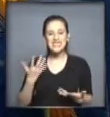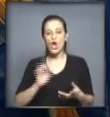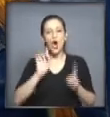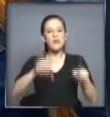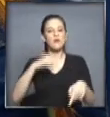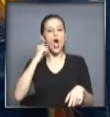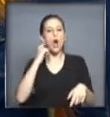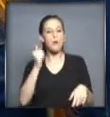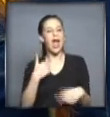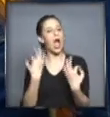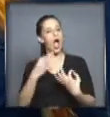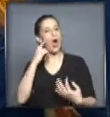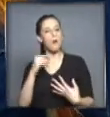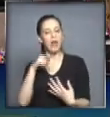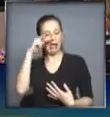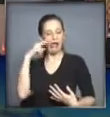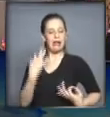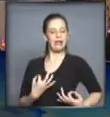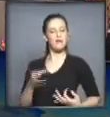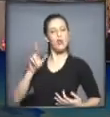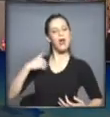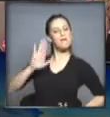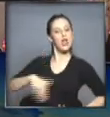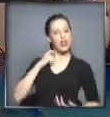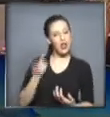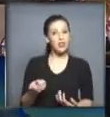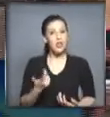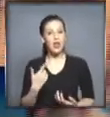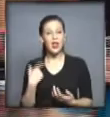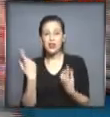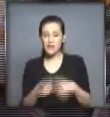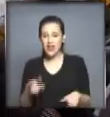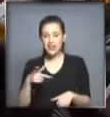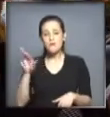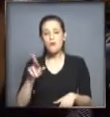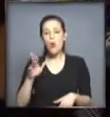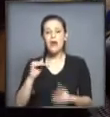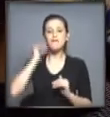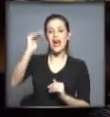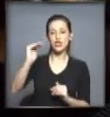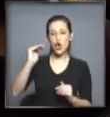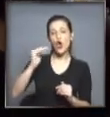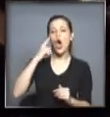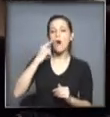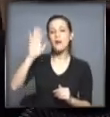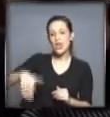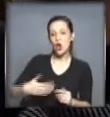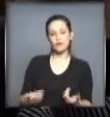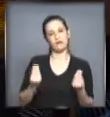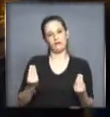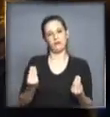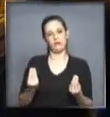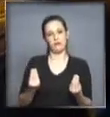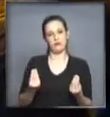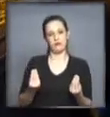queda el ganador y una mujer queda como que te está violando. A ver, ¿por qué decís que sí? Dale, agarra el micrófono, dale. Sí,